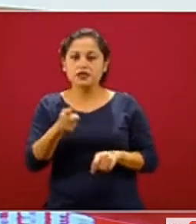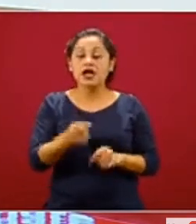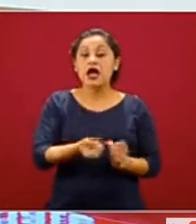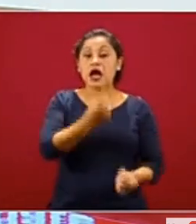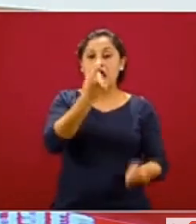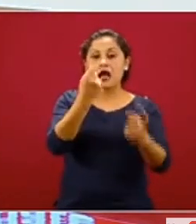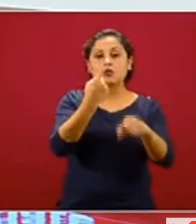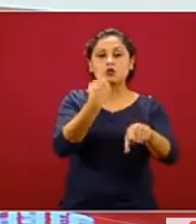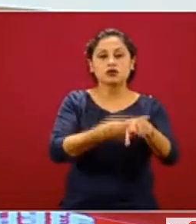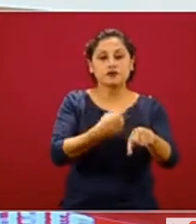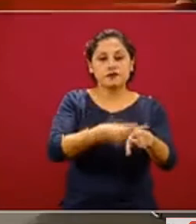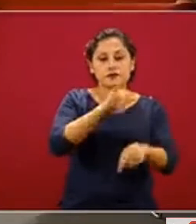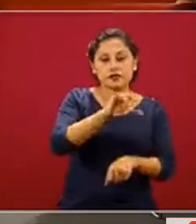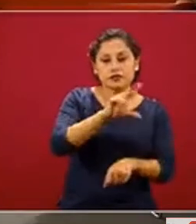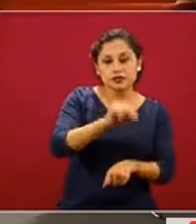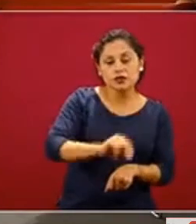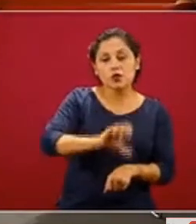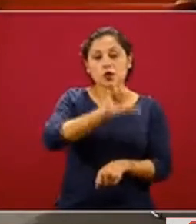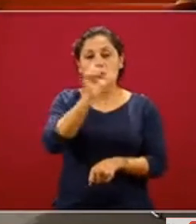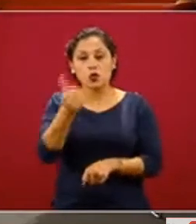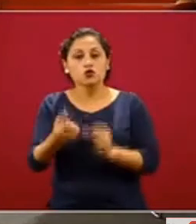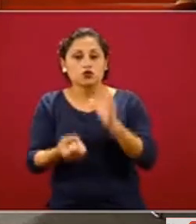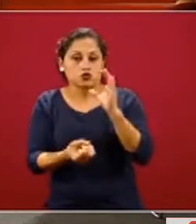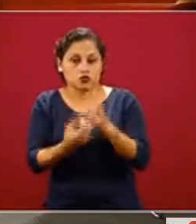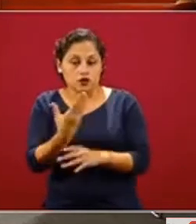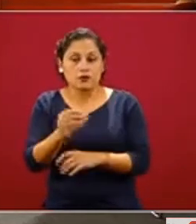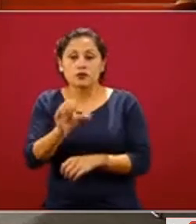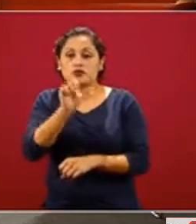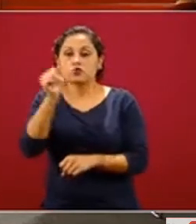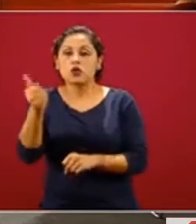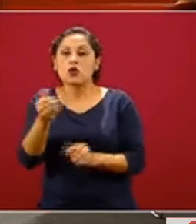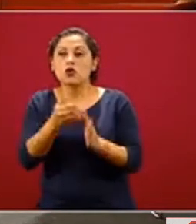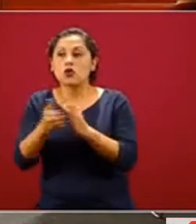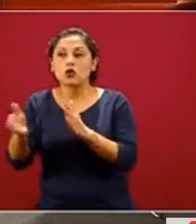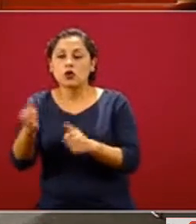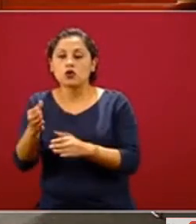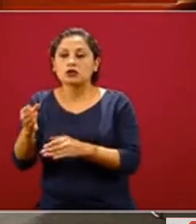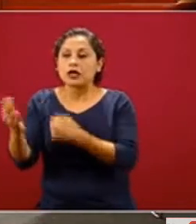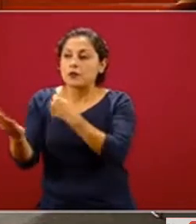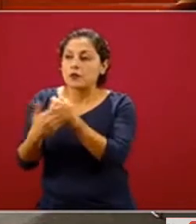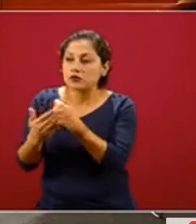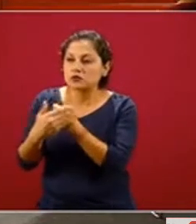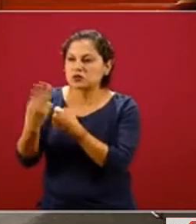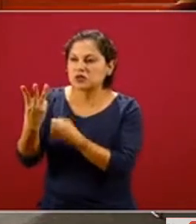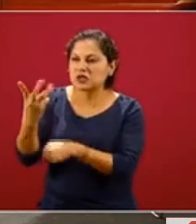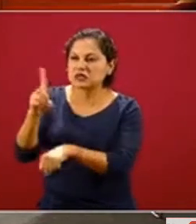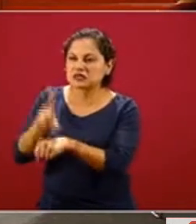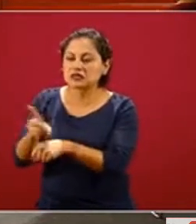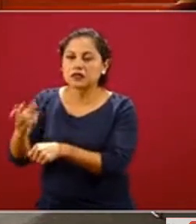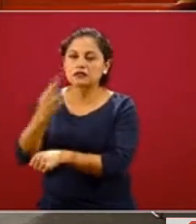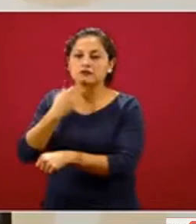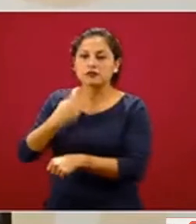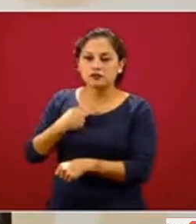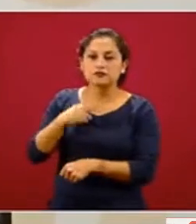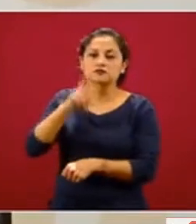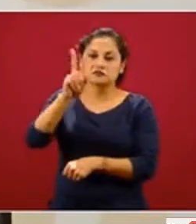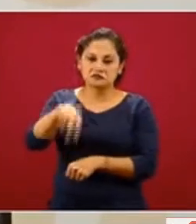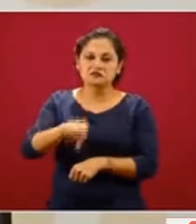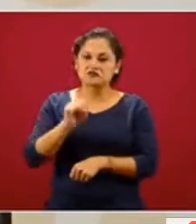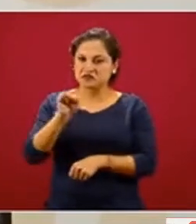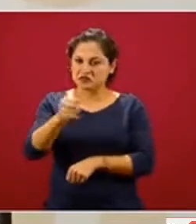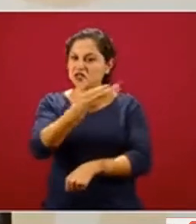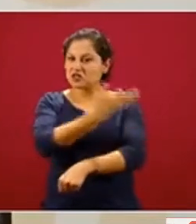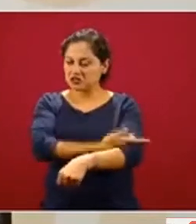confirman y otros son nuevos, y otros están a 3 días de que está pendiente su resultado, y efectivamente algunos se han tardado. Estamos preparando